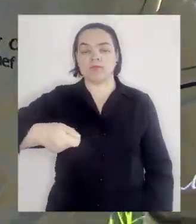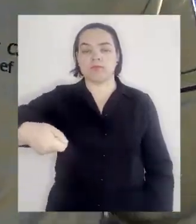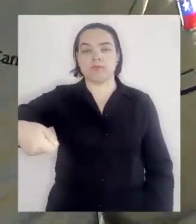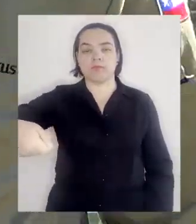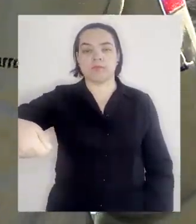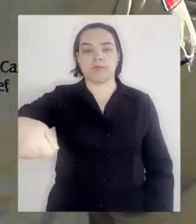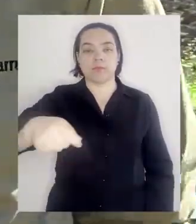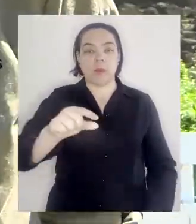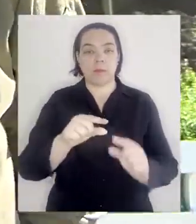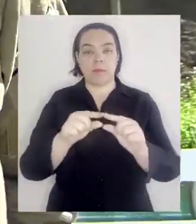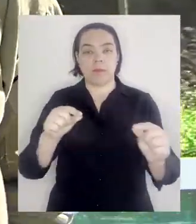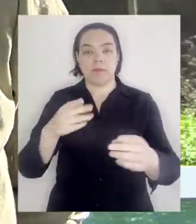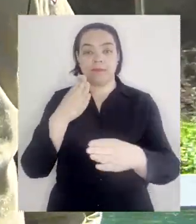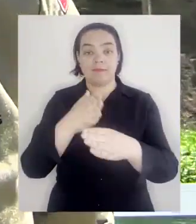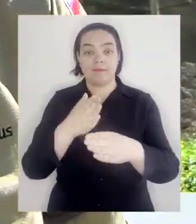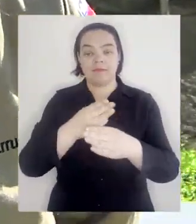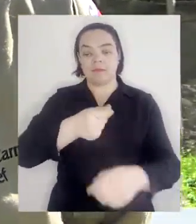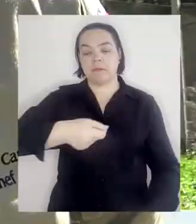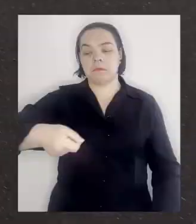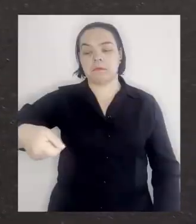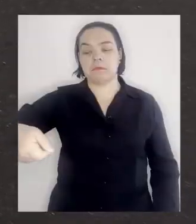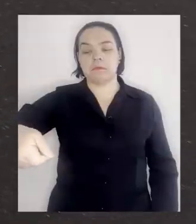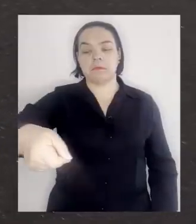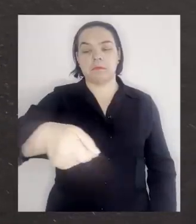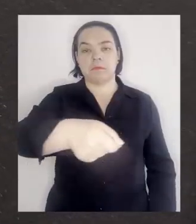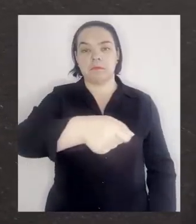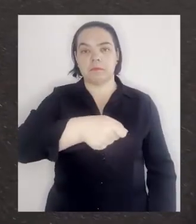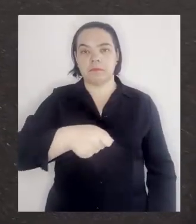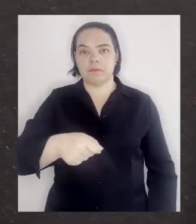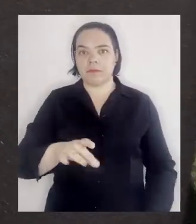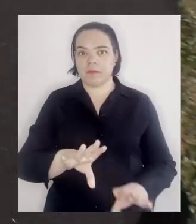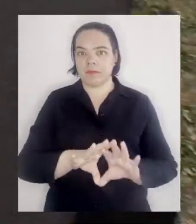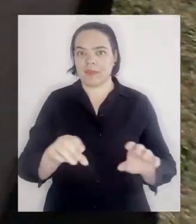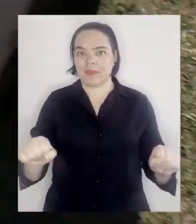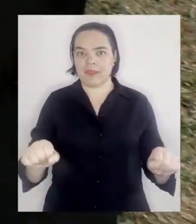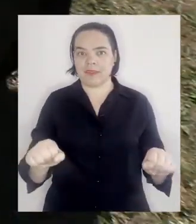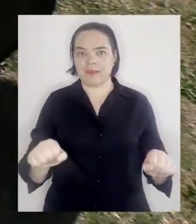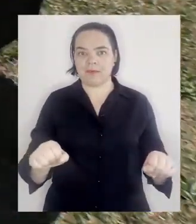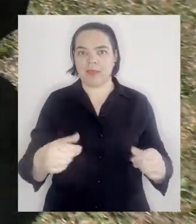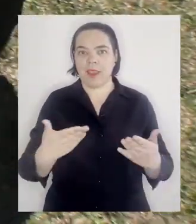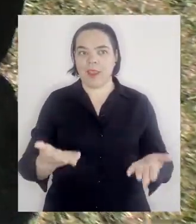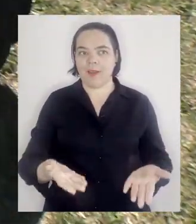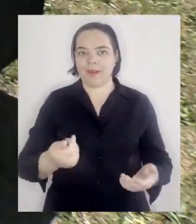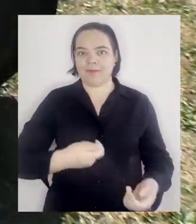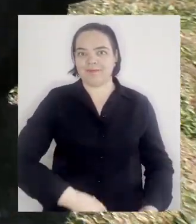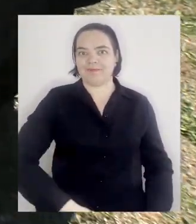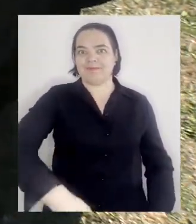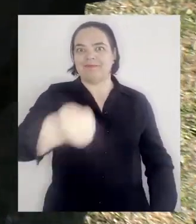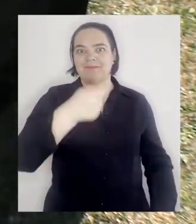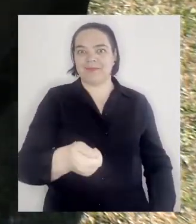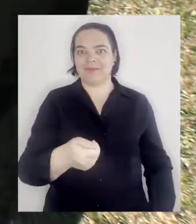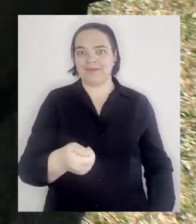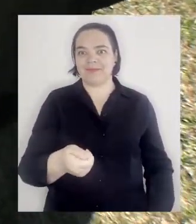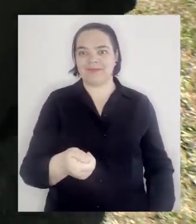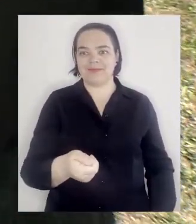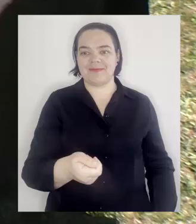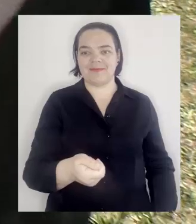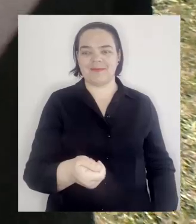ahí. Eso. ¿Tú lo ves? Cuando empieza. Estamos listos, ¿no es cierto? Sí. Voy a ver si la puedo haber vuelto, ¿no? Vale. Oh.